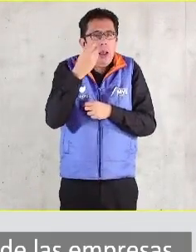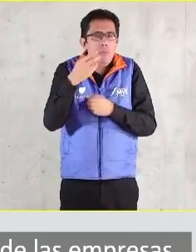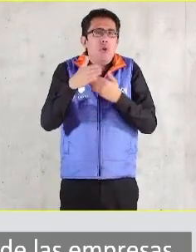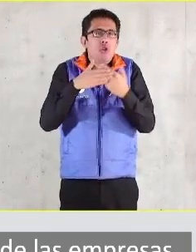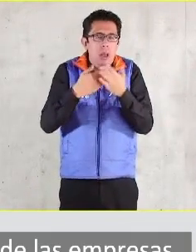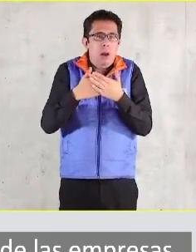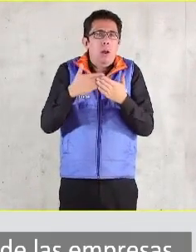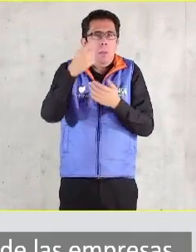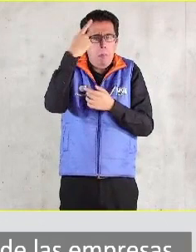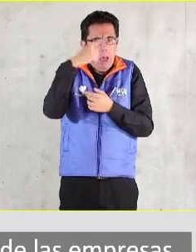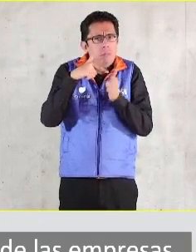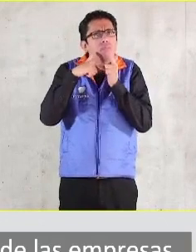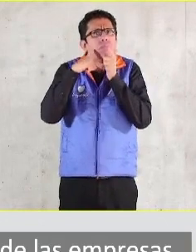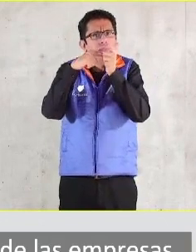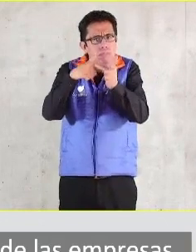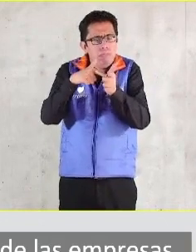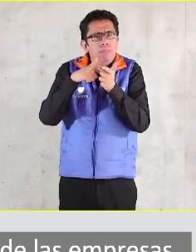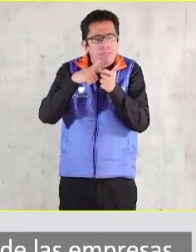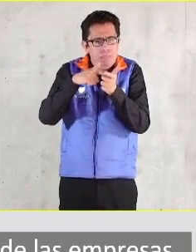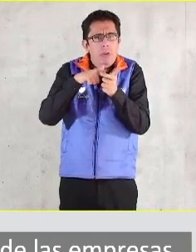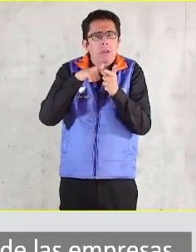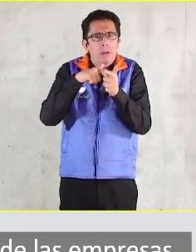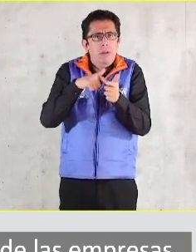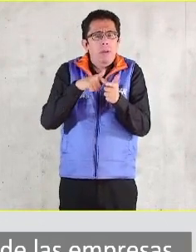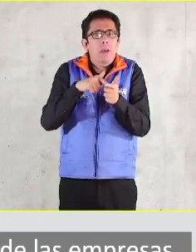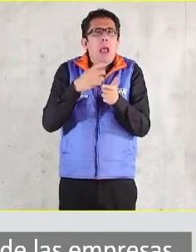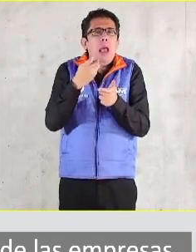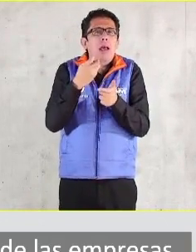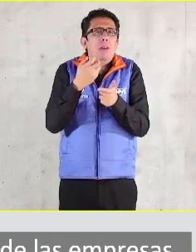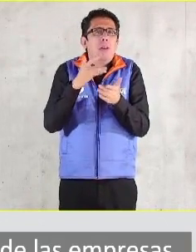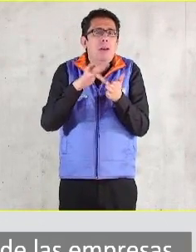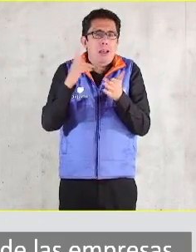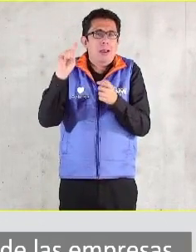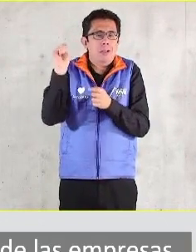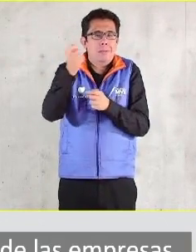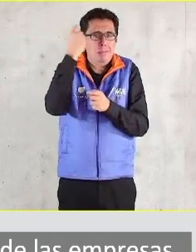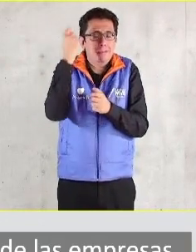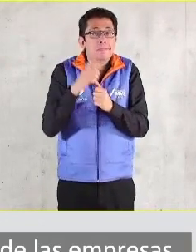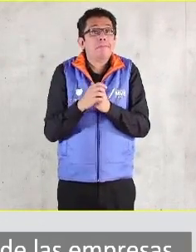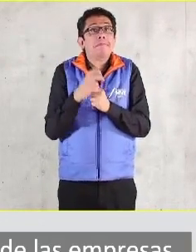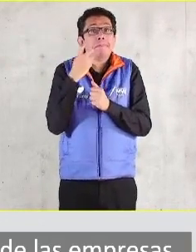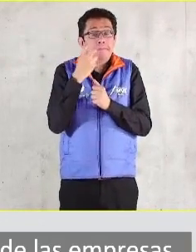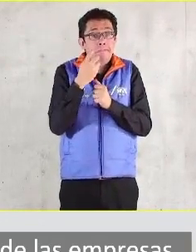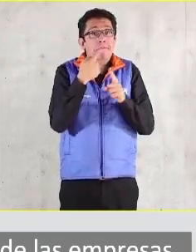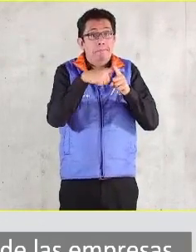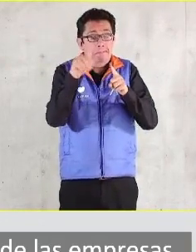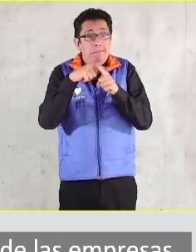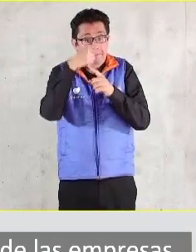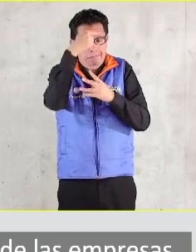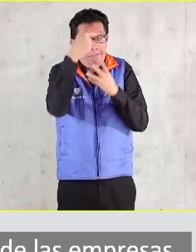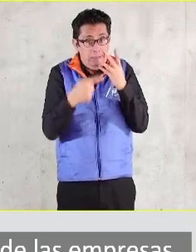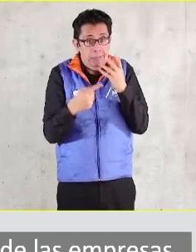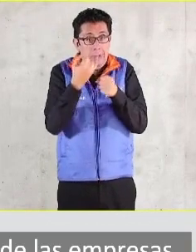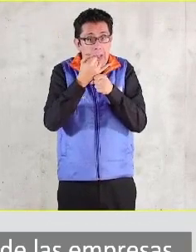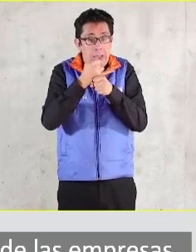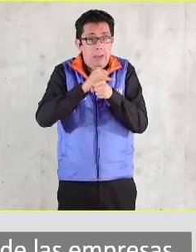sostenibles. Y eso se hace a través de tecnología. Y después ligamos toda esta oferta, de alguna manera, toda esta información, perdón,